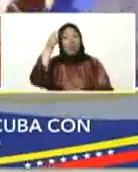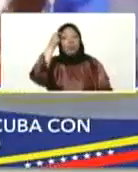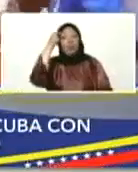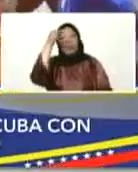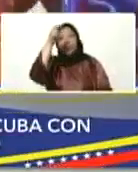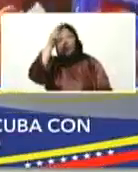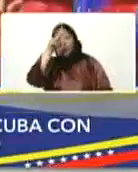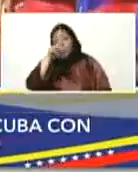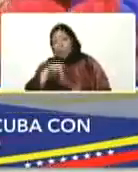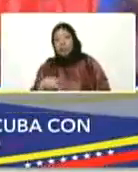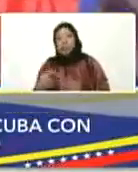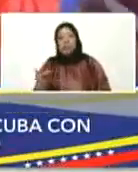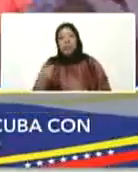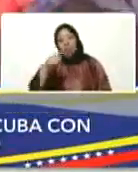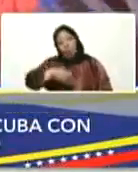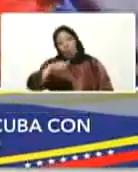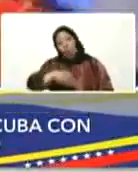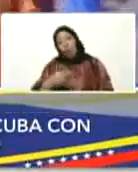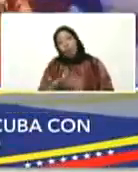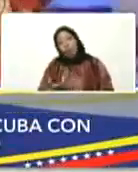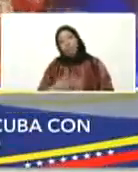Y aquí estamos hoy,